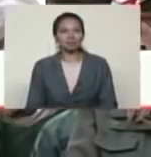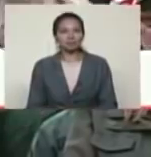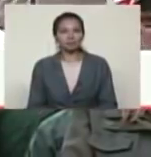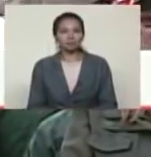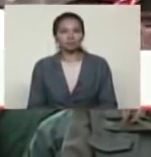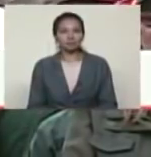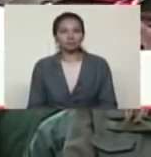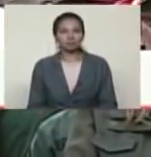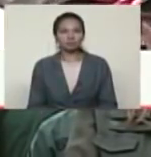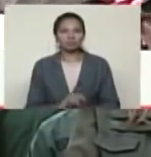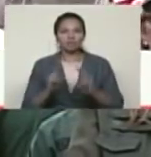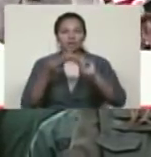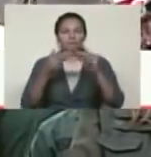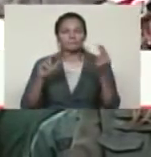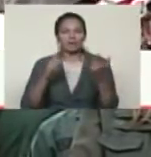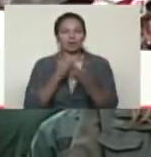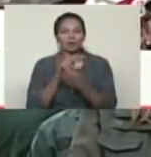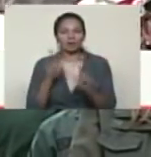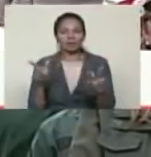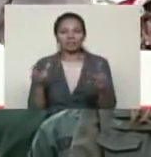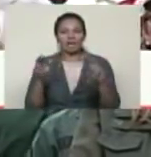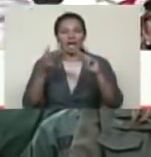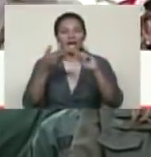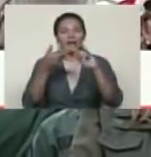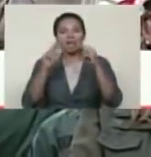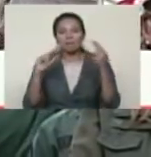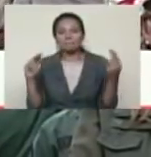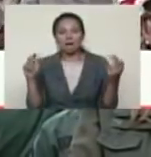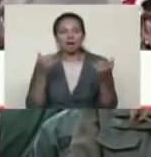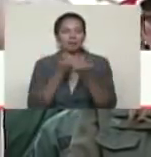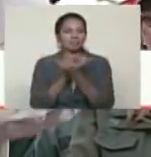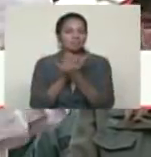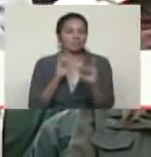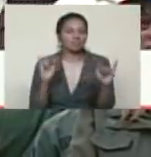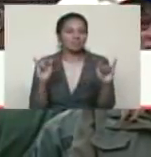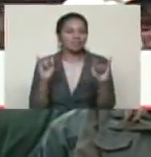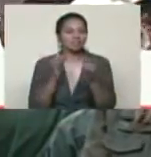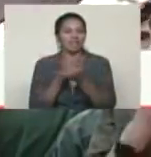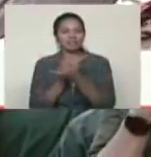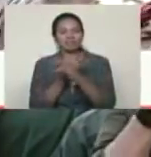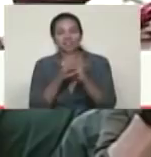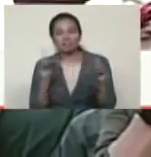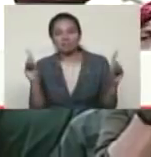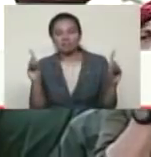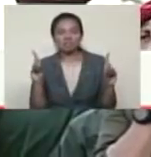La paz con libertad. La paz con independencia. La paz con dignidad. La paz